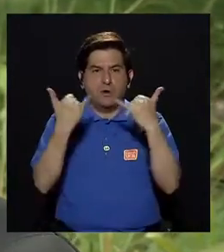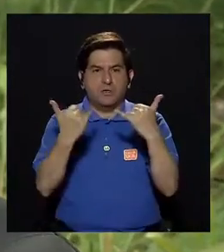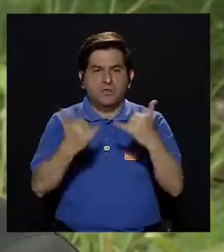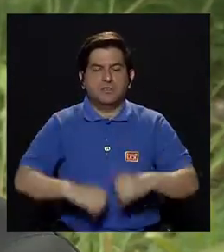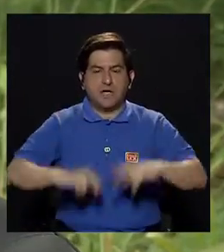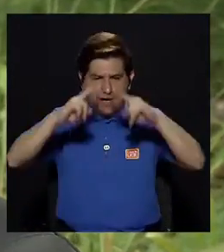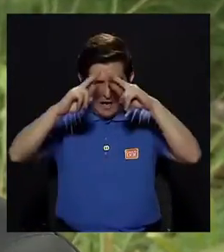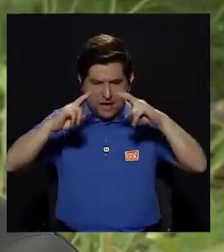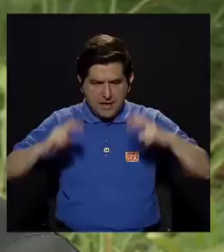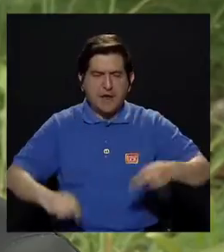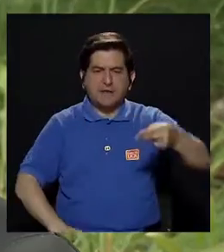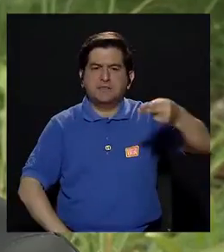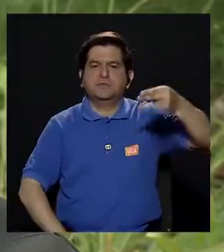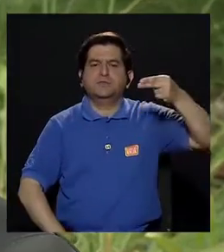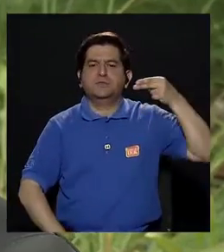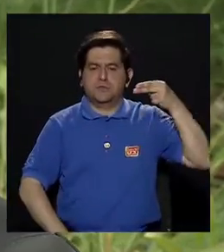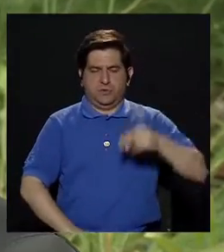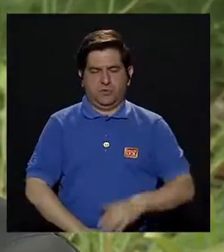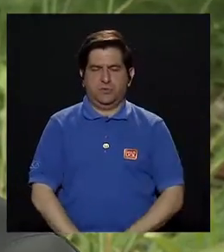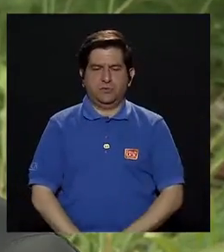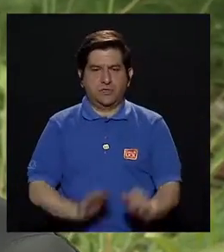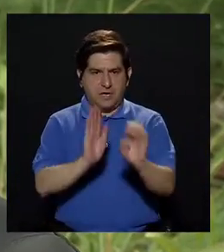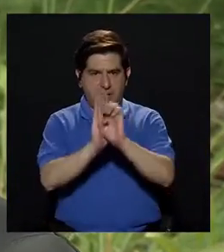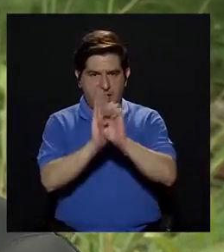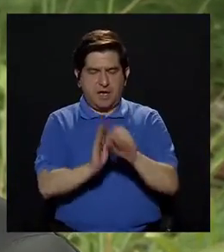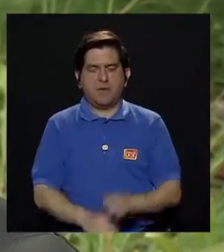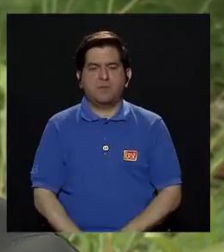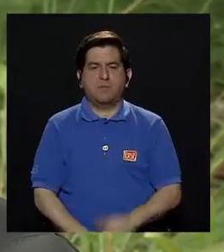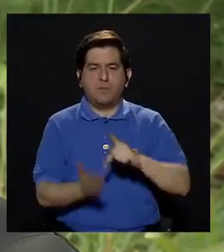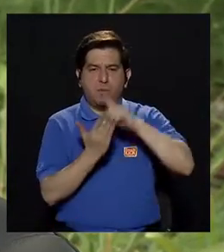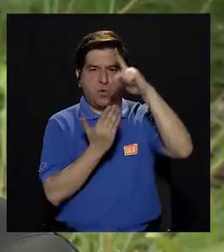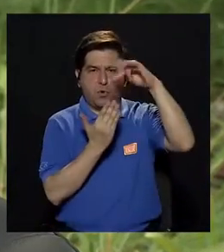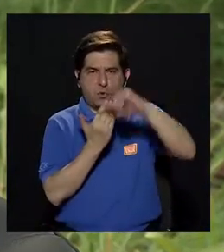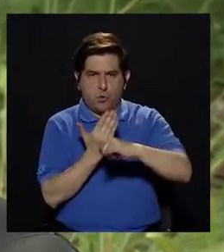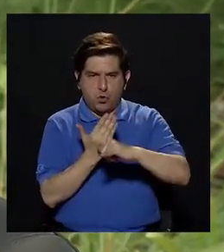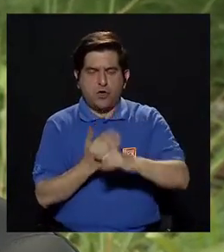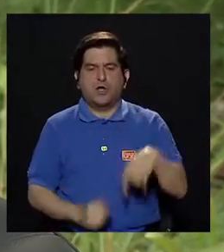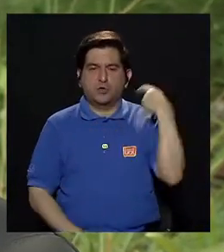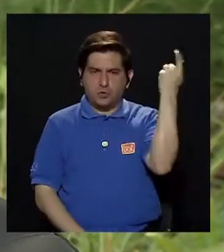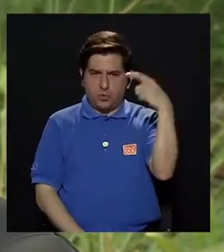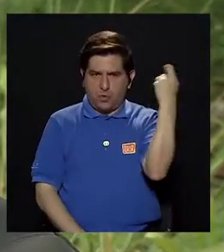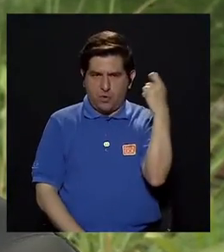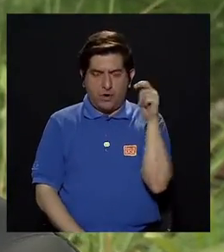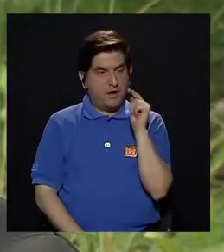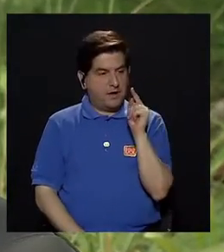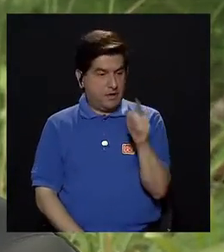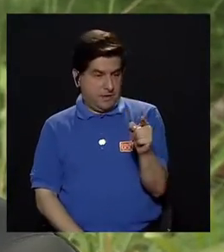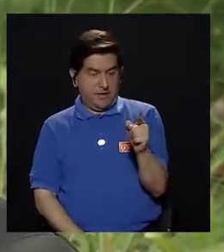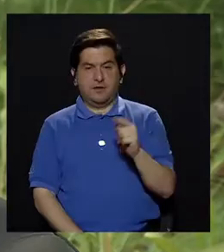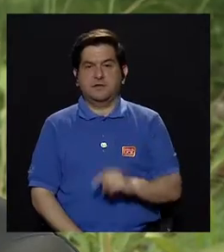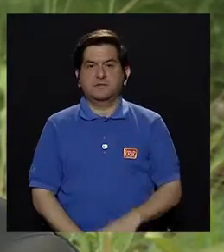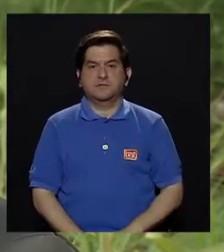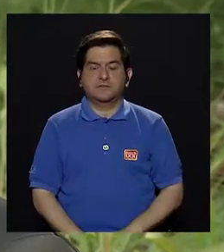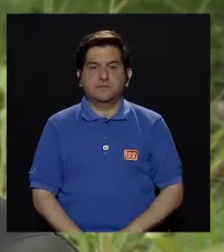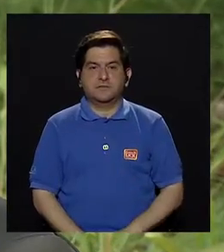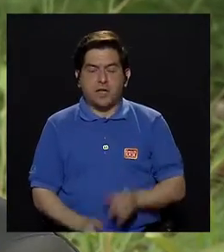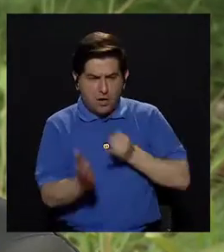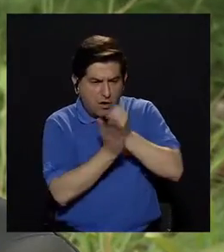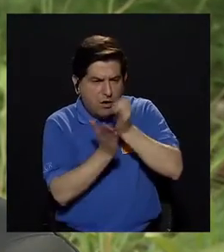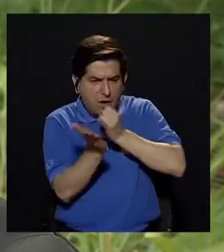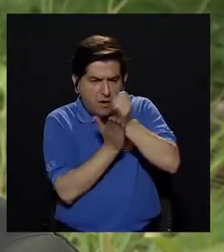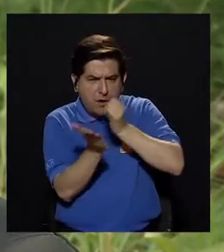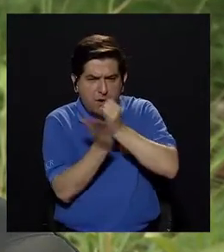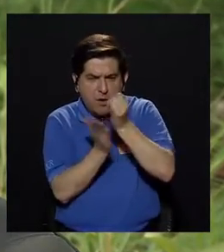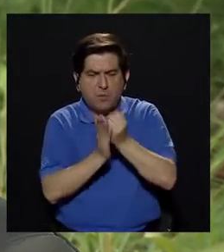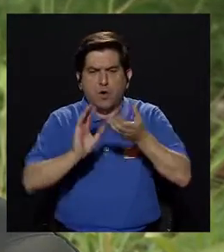pool de datos, ¿verdad? Históricos, como por ejemplo lo del proyecto Guanacaste, que ha sido un proyecto que ha sido de